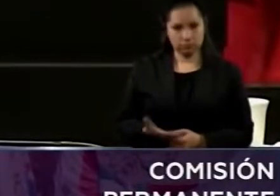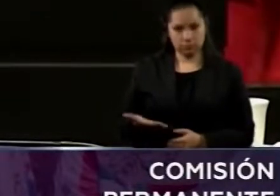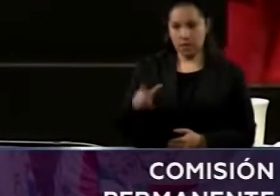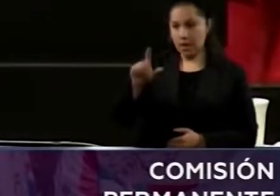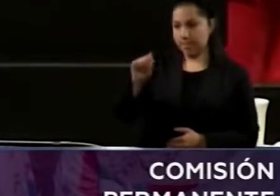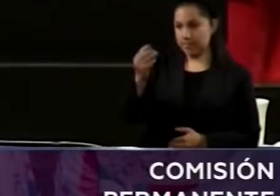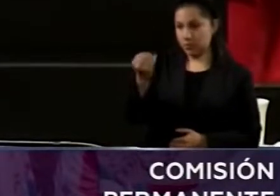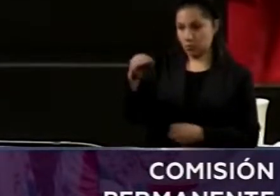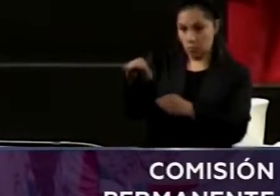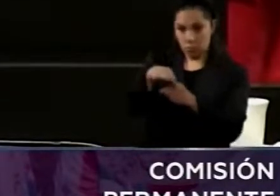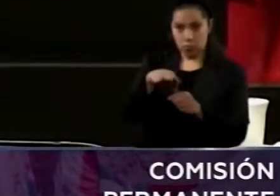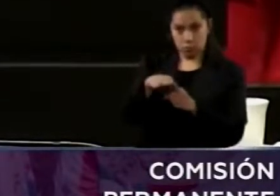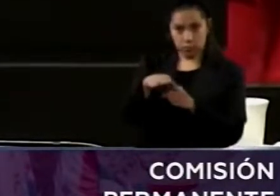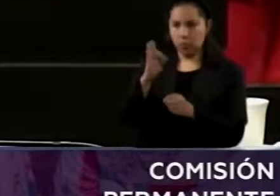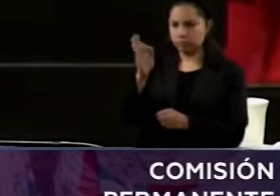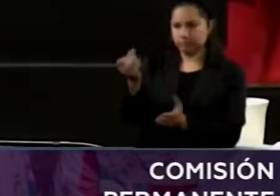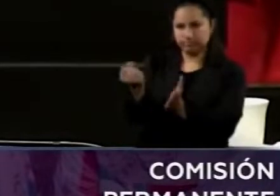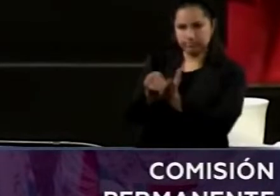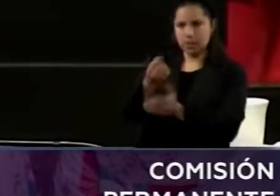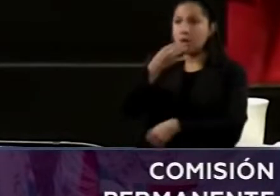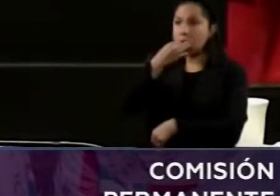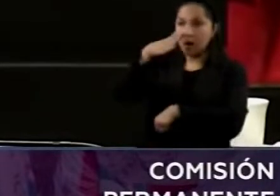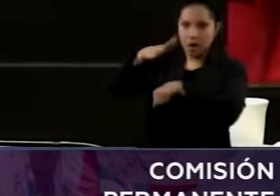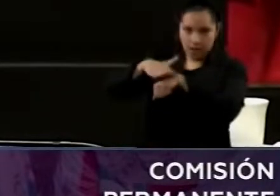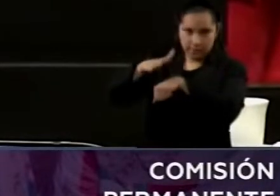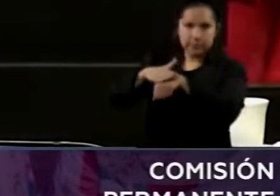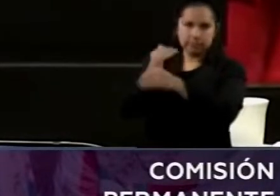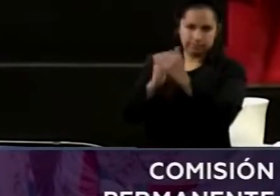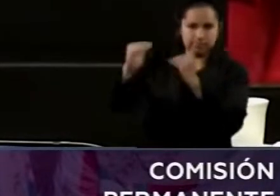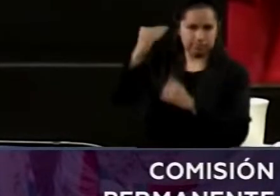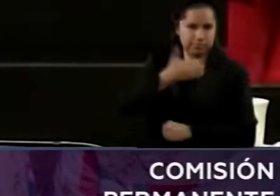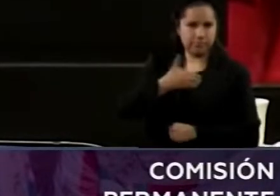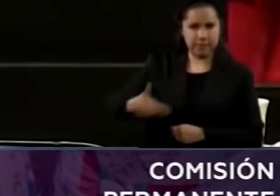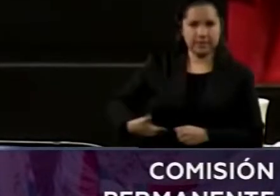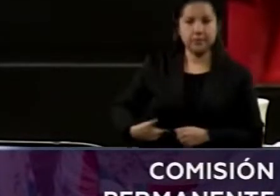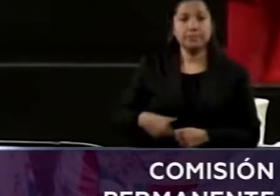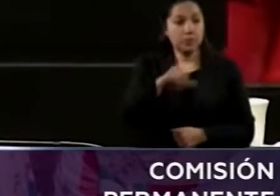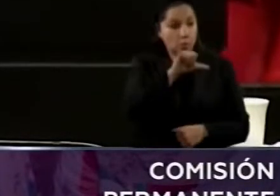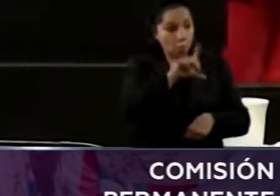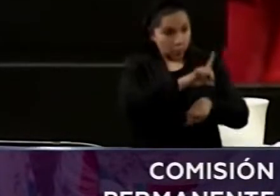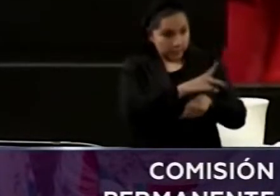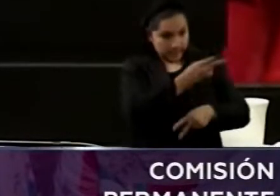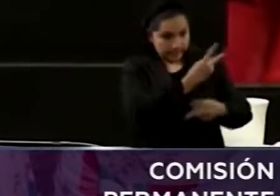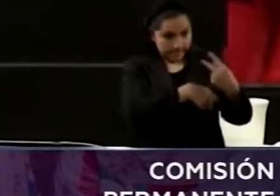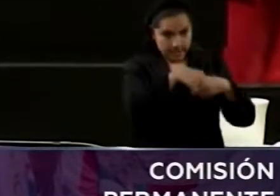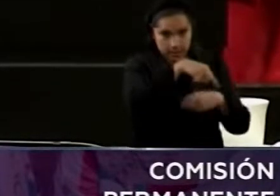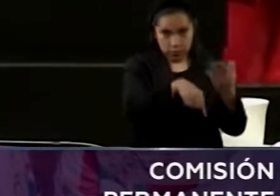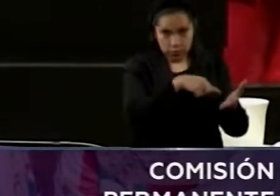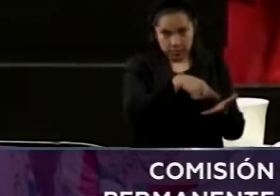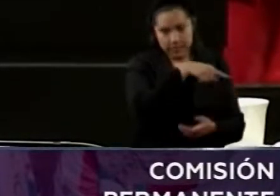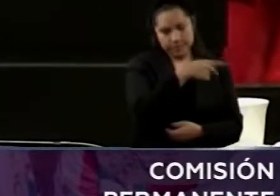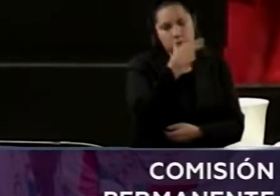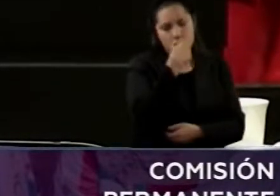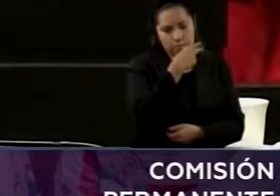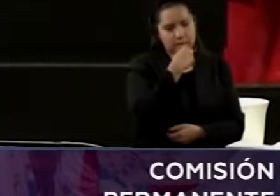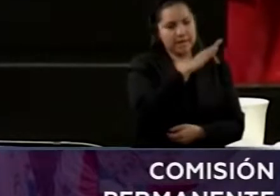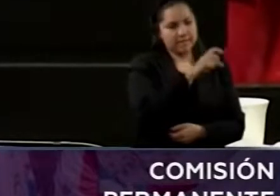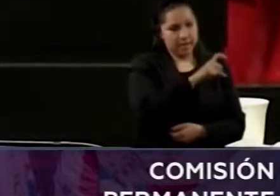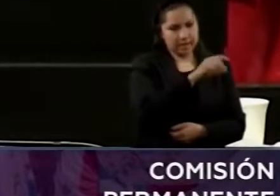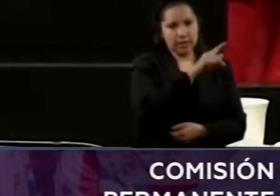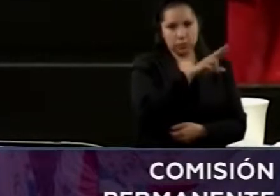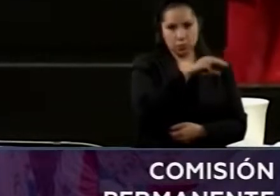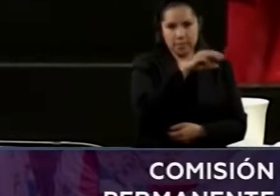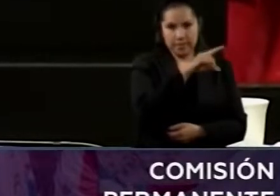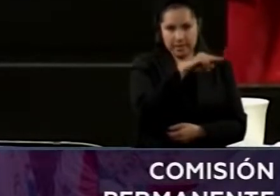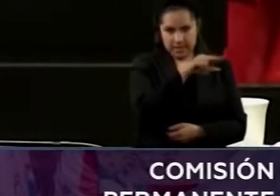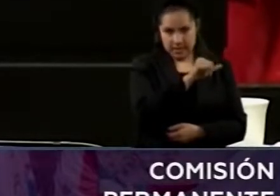Aprobado por 29 votos. Comuníquese al Ejecutivo. Se encuentra en este salón de sesiones el ciudadano Félix Arturo Medina Padilla,